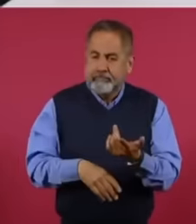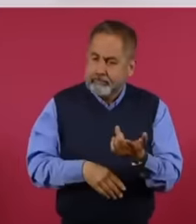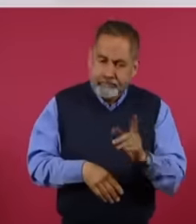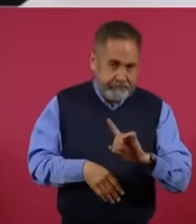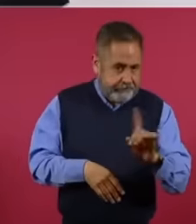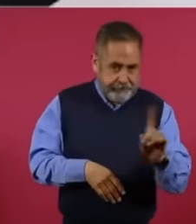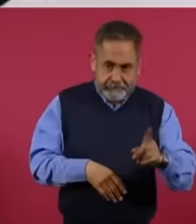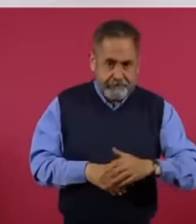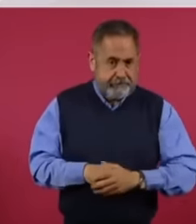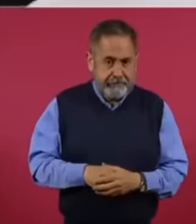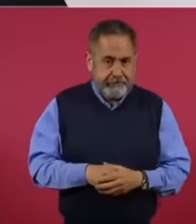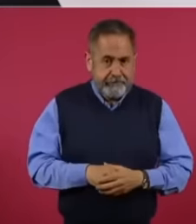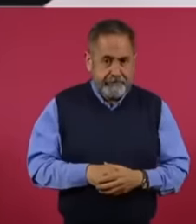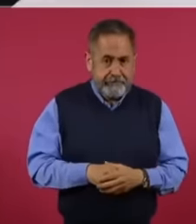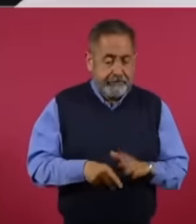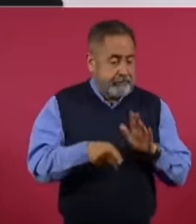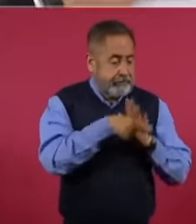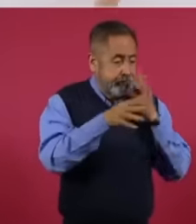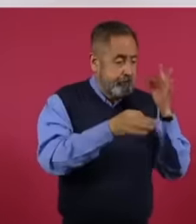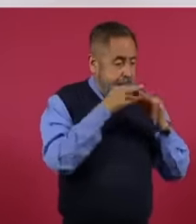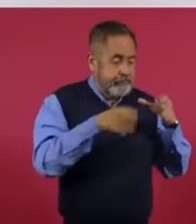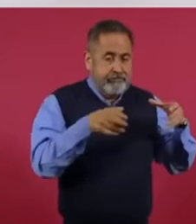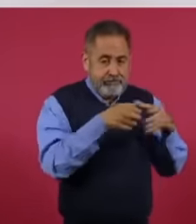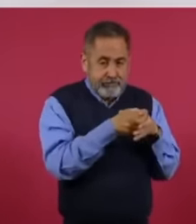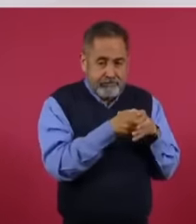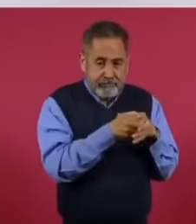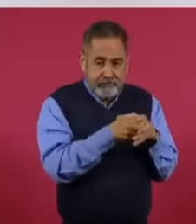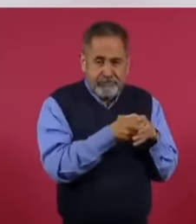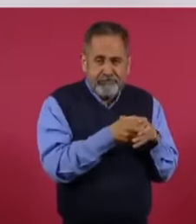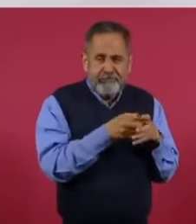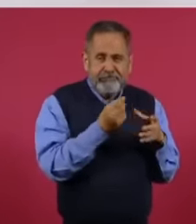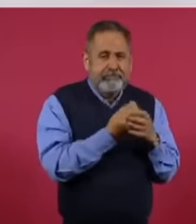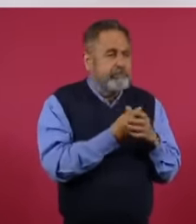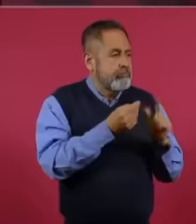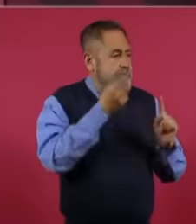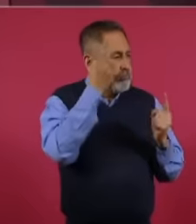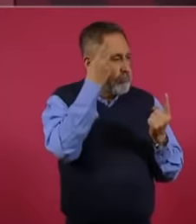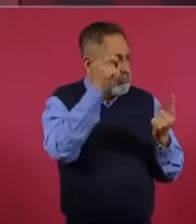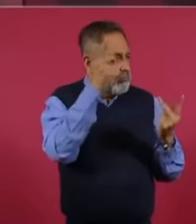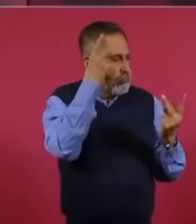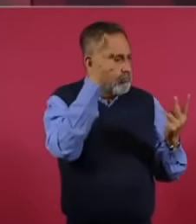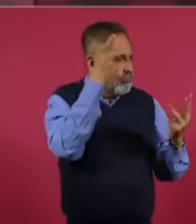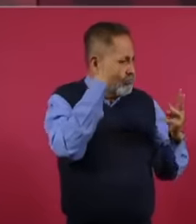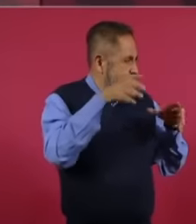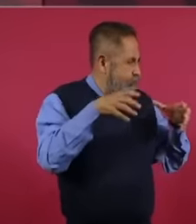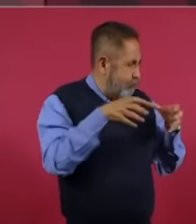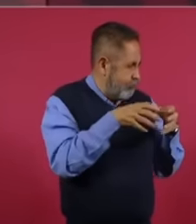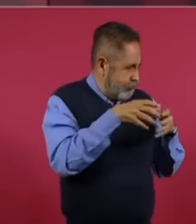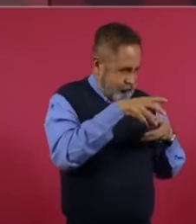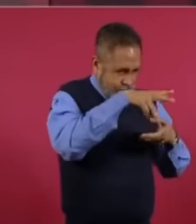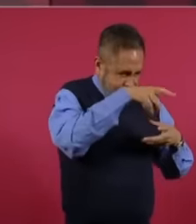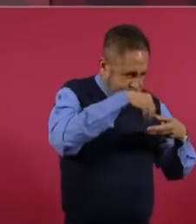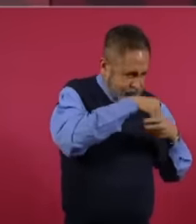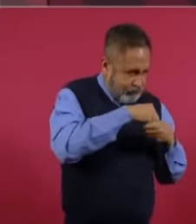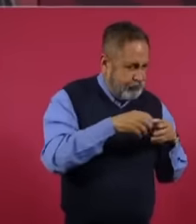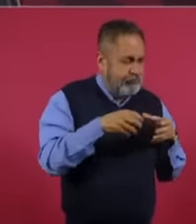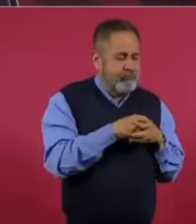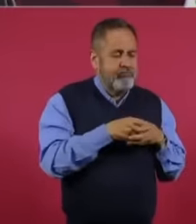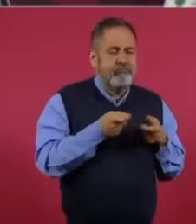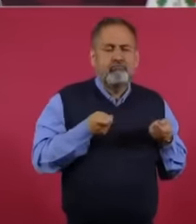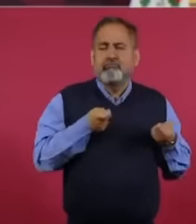los medios, un grupo de dueños de medios